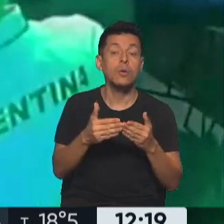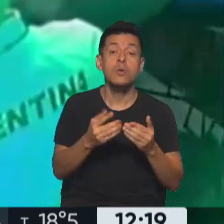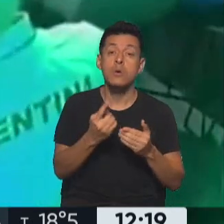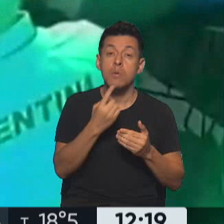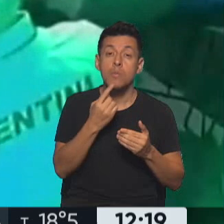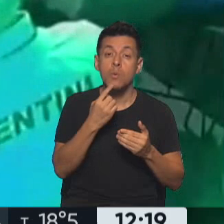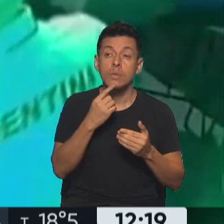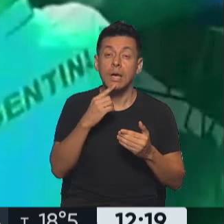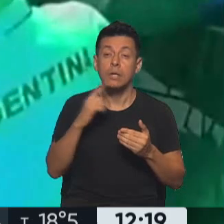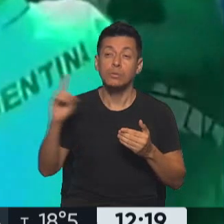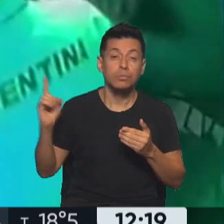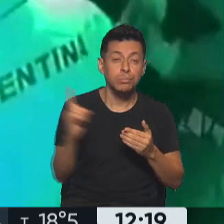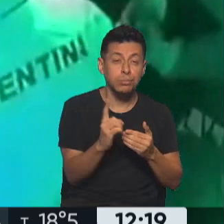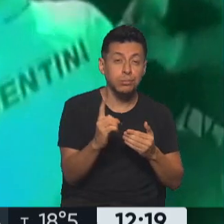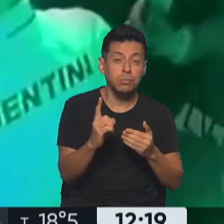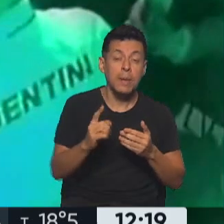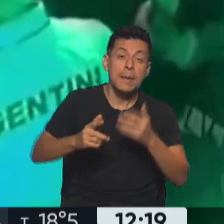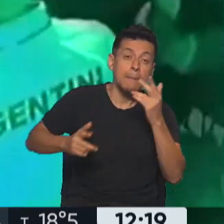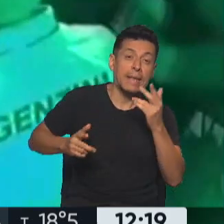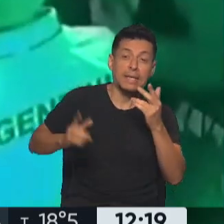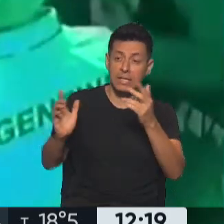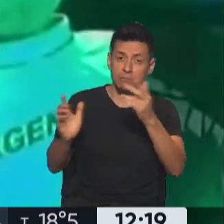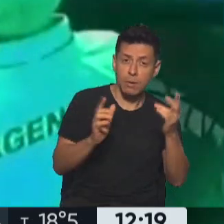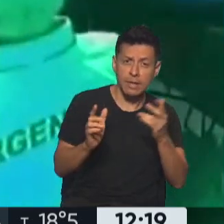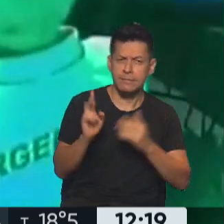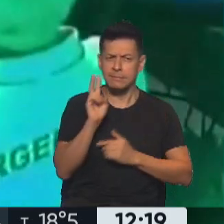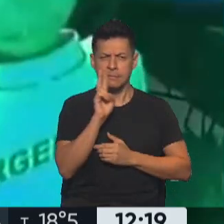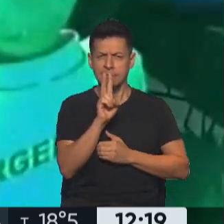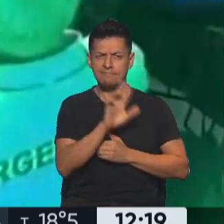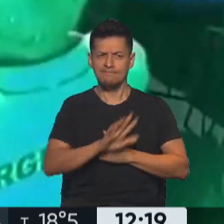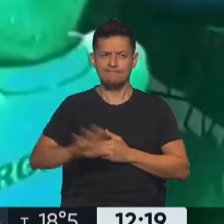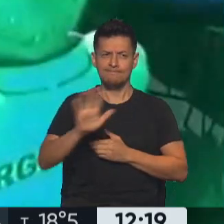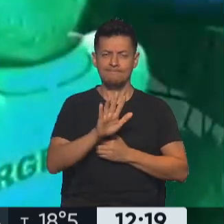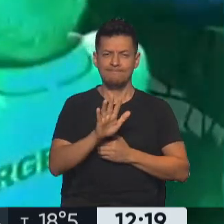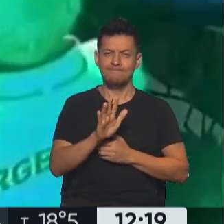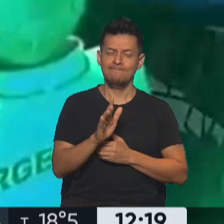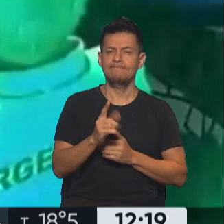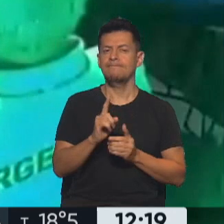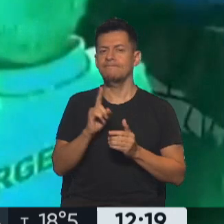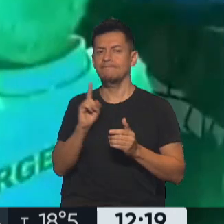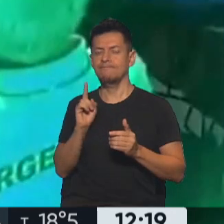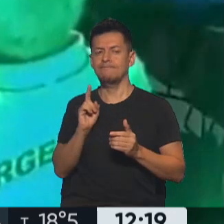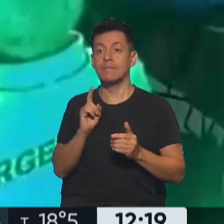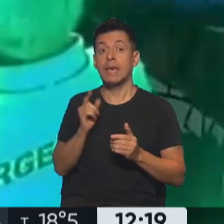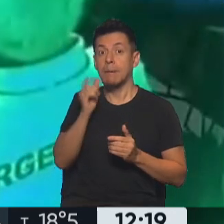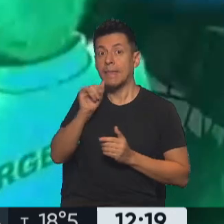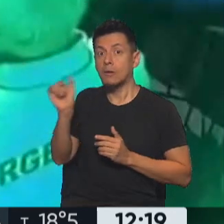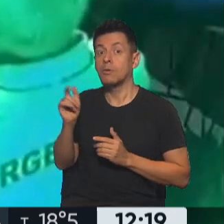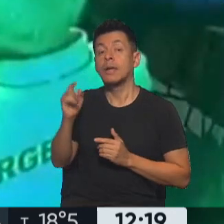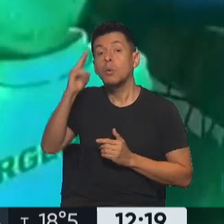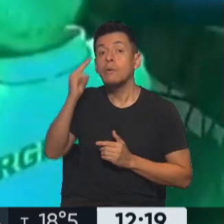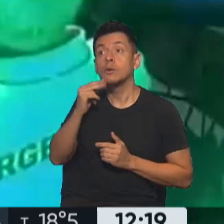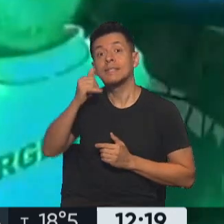aparece detrás de un maniquí moviéndolo. Y digo: uff, acá, mepa que está cerrado. Vuelvo para atrás y le digo a mi hijo: che, llama al